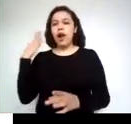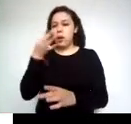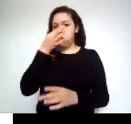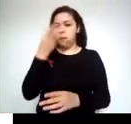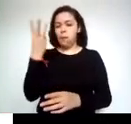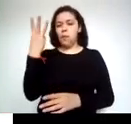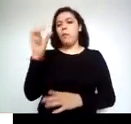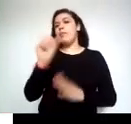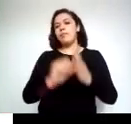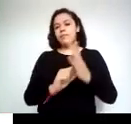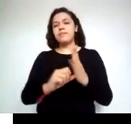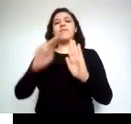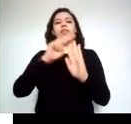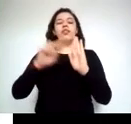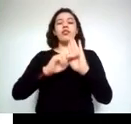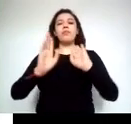acota la norma.